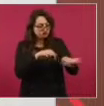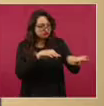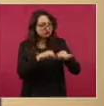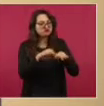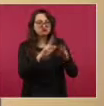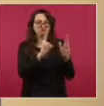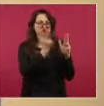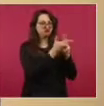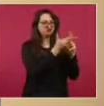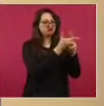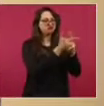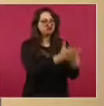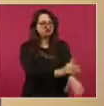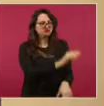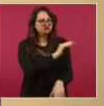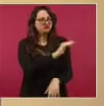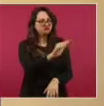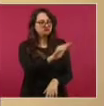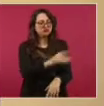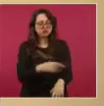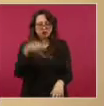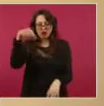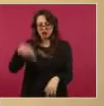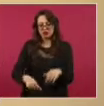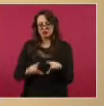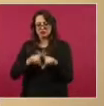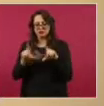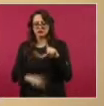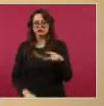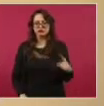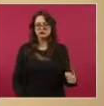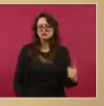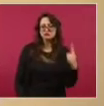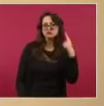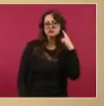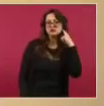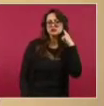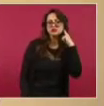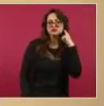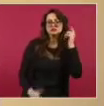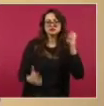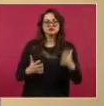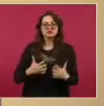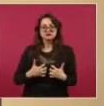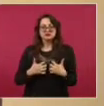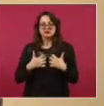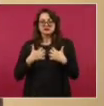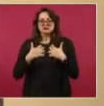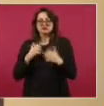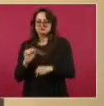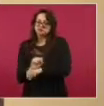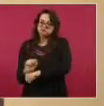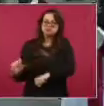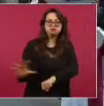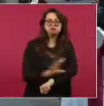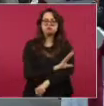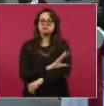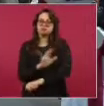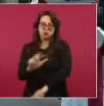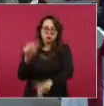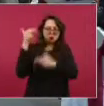estimular el espíritu de lucha de la clase trabajadora mexicana, teniendo como escenario Cananea y Río Blanco